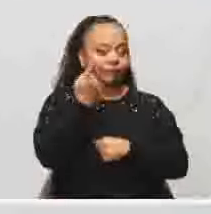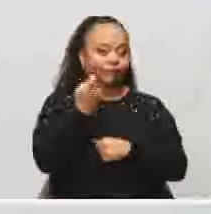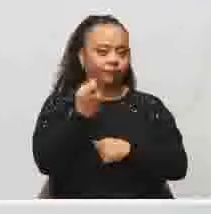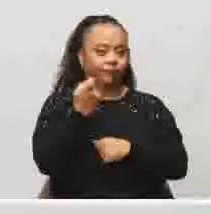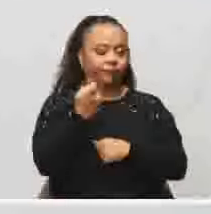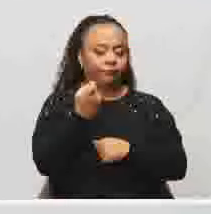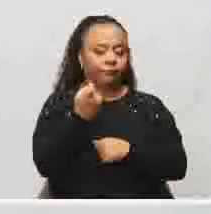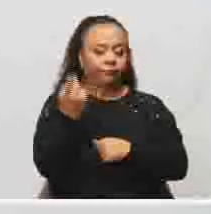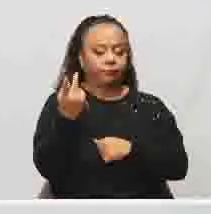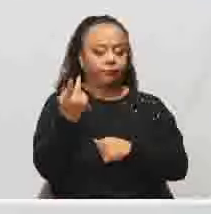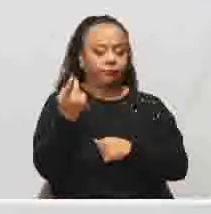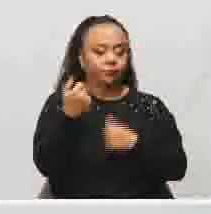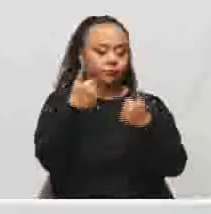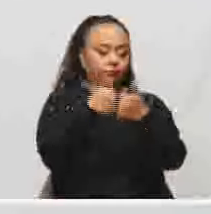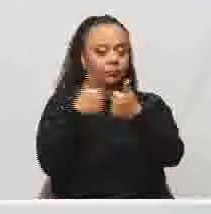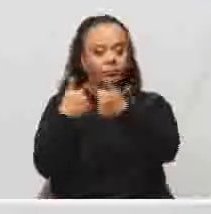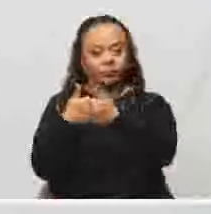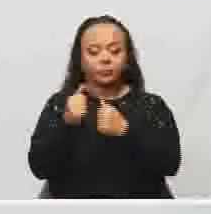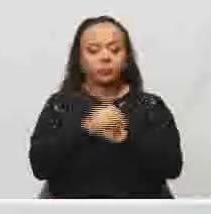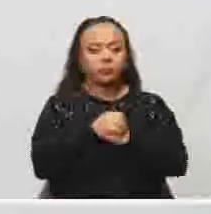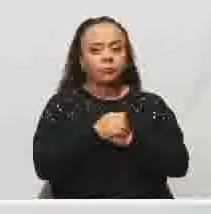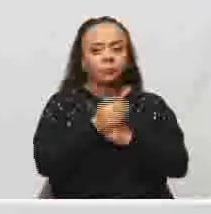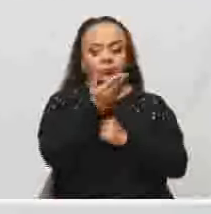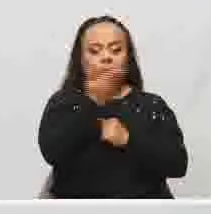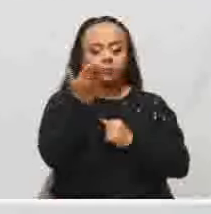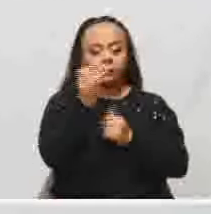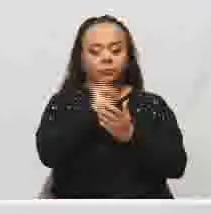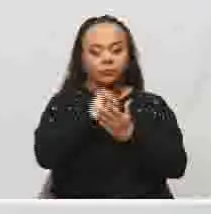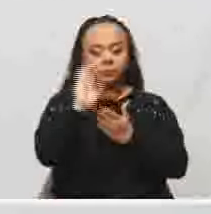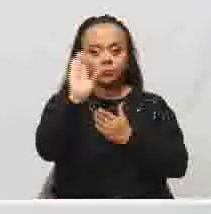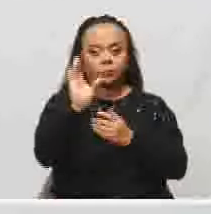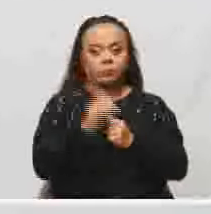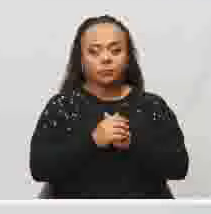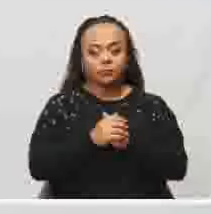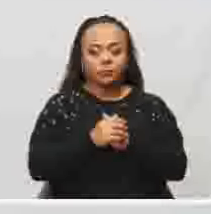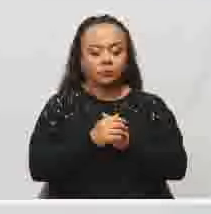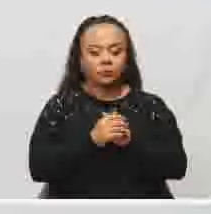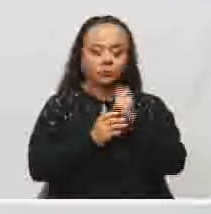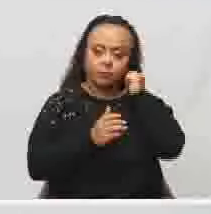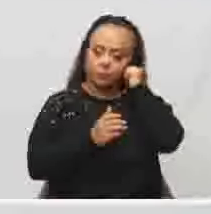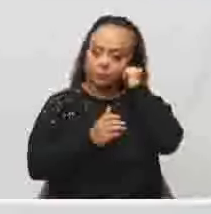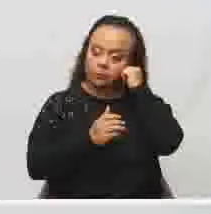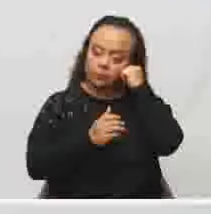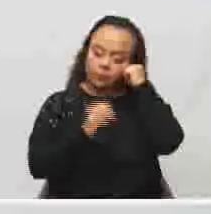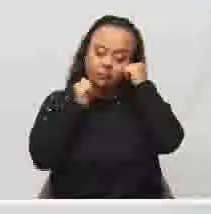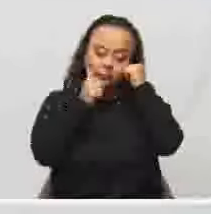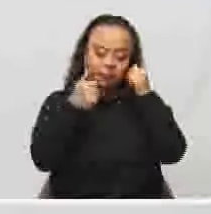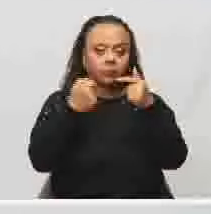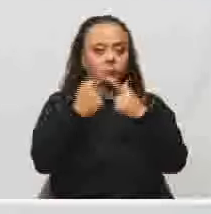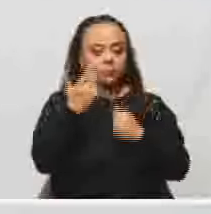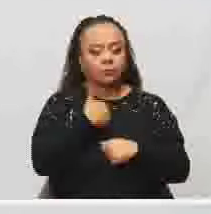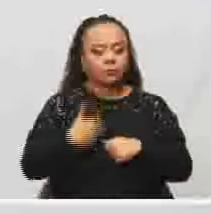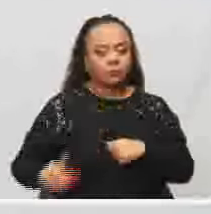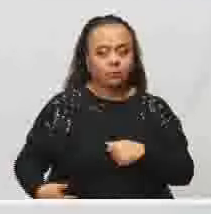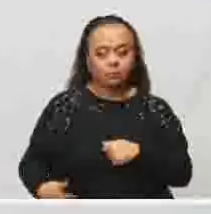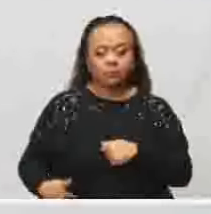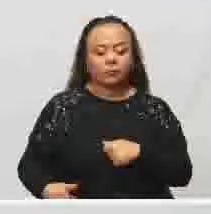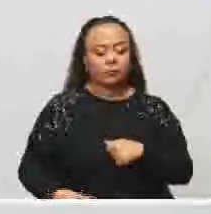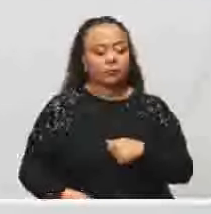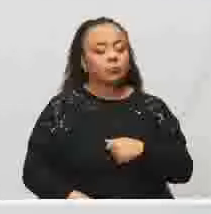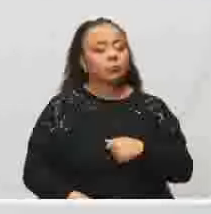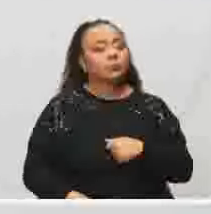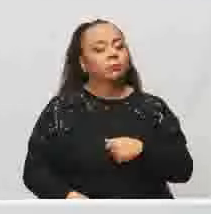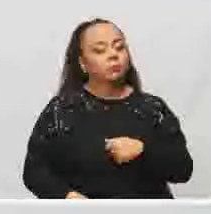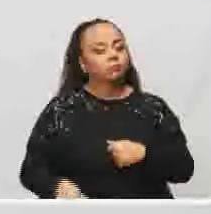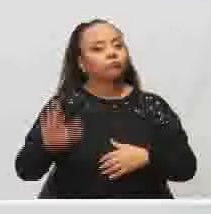entre sí eh aquí está lo de San Carlos es mañana contra herediano que promete